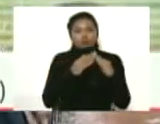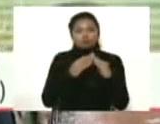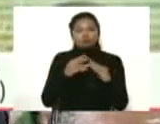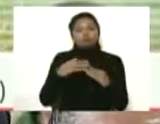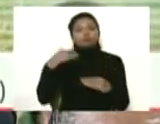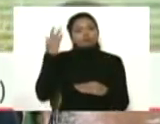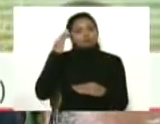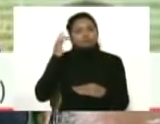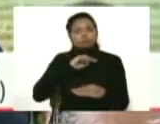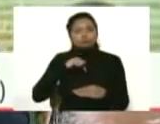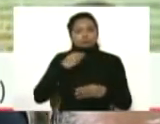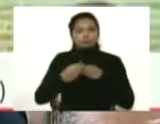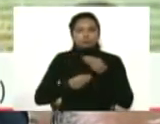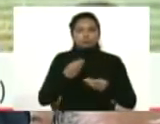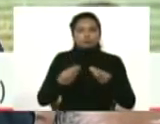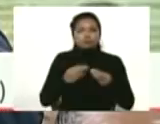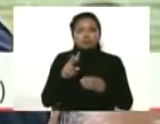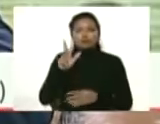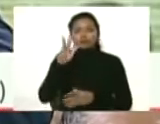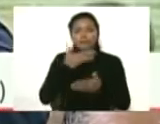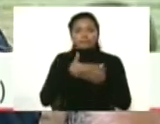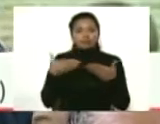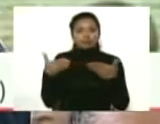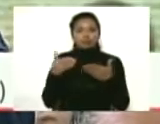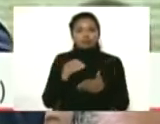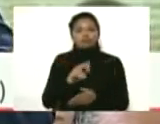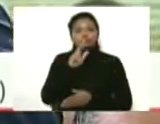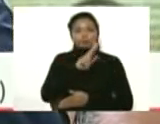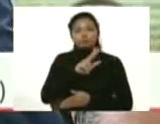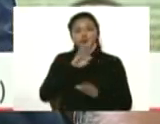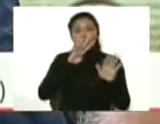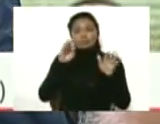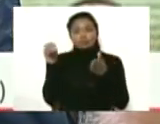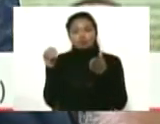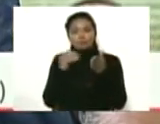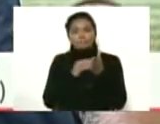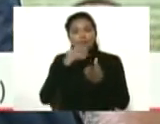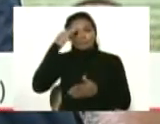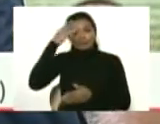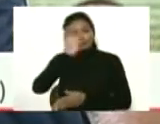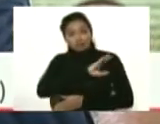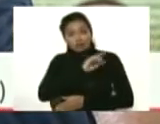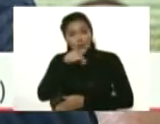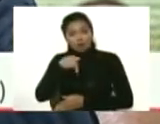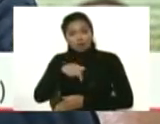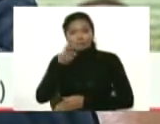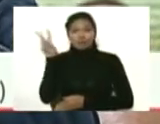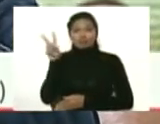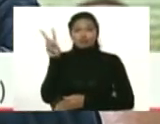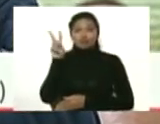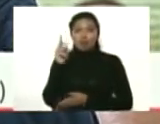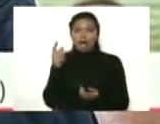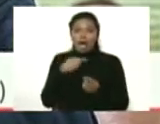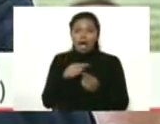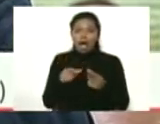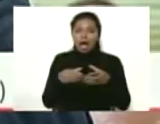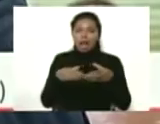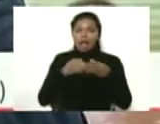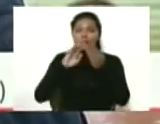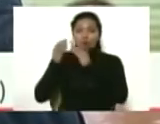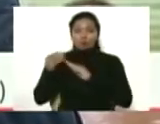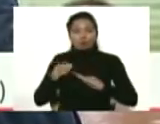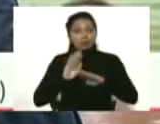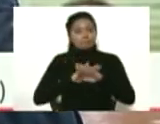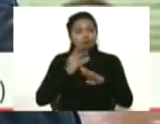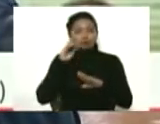cuando estamos hablando de 3 millones... 395 mil milicianos, es la célula que está en la comunidad, porque